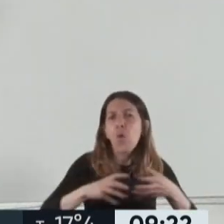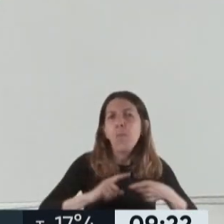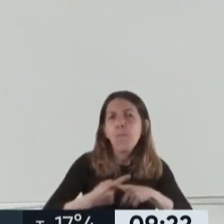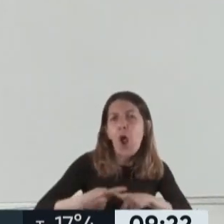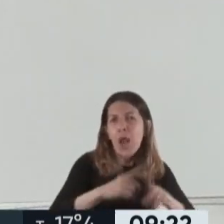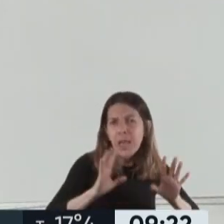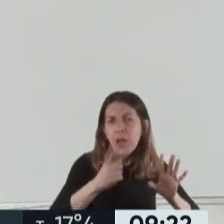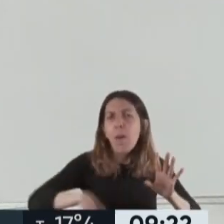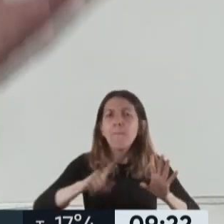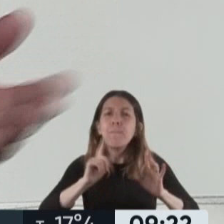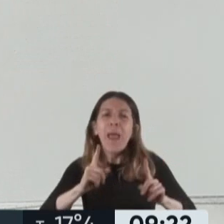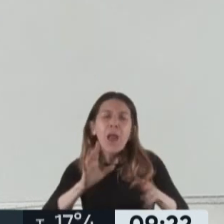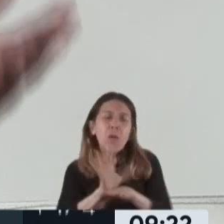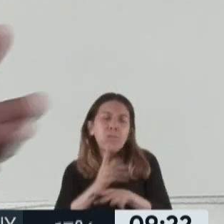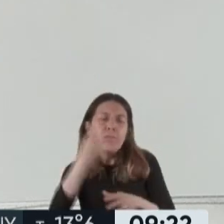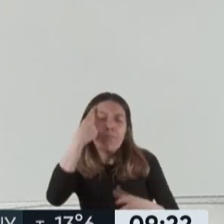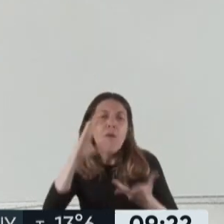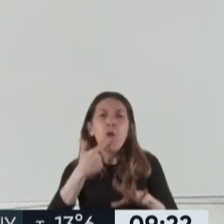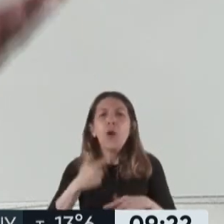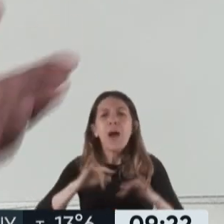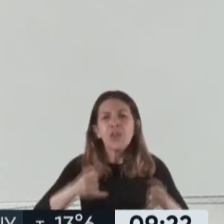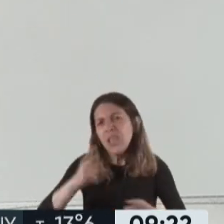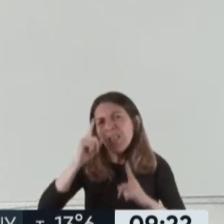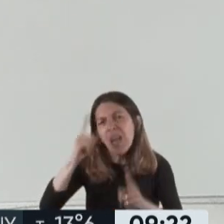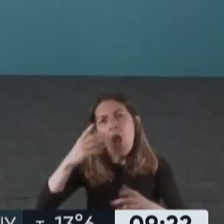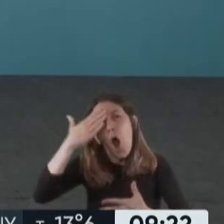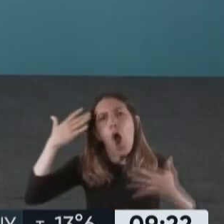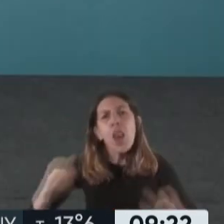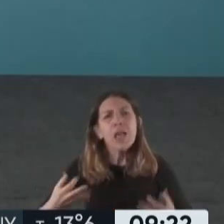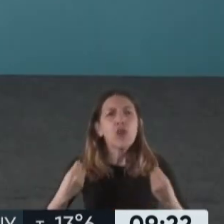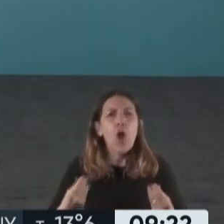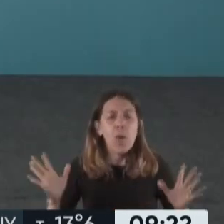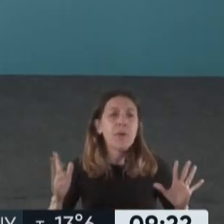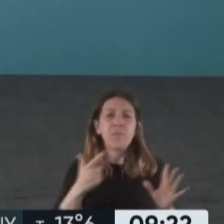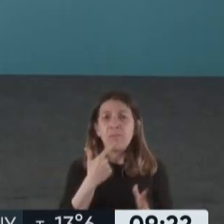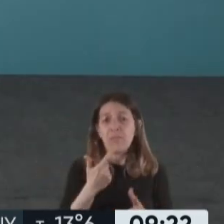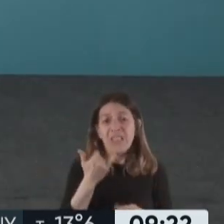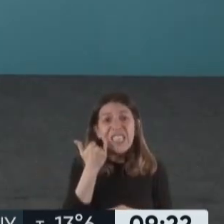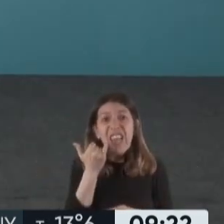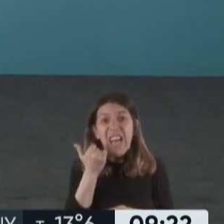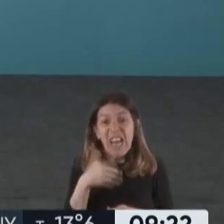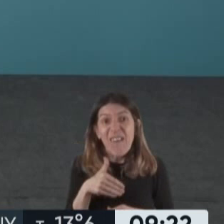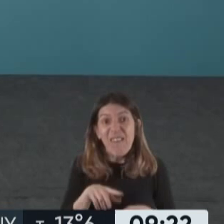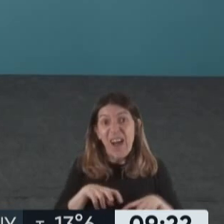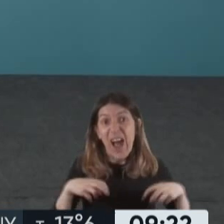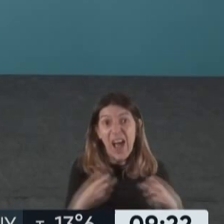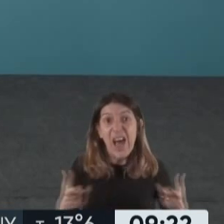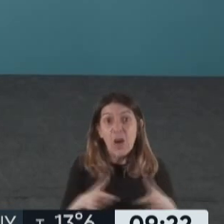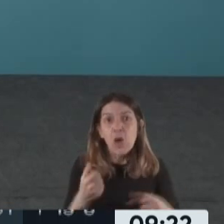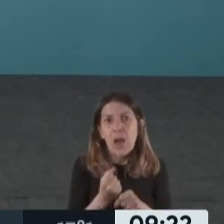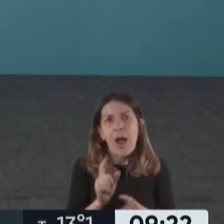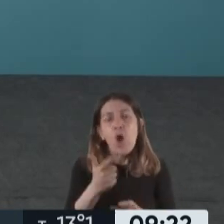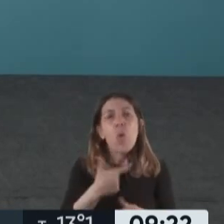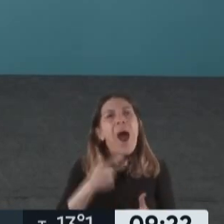sino con un criterio desinteresado, creíble, honesto. No hay ninguna mesa ya, por lo tanto no tenemos esa hipótesis de trabajo.